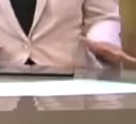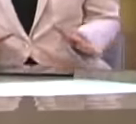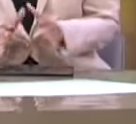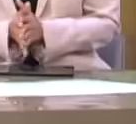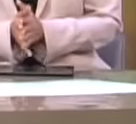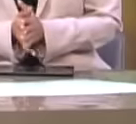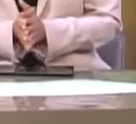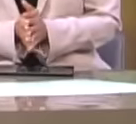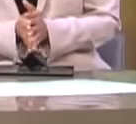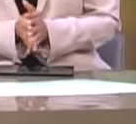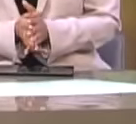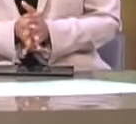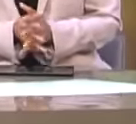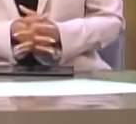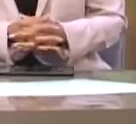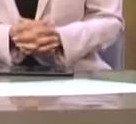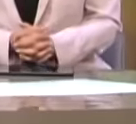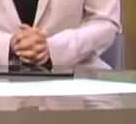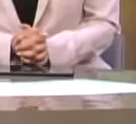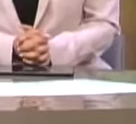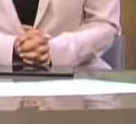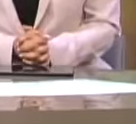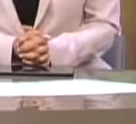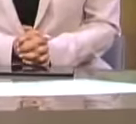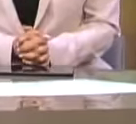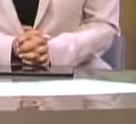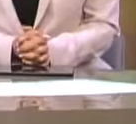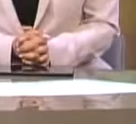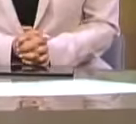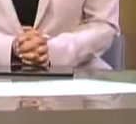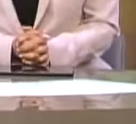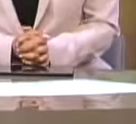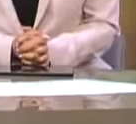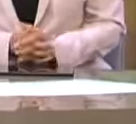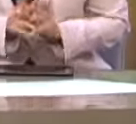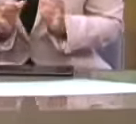electorales dispuestos para este referéndum consultivo del próximo 3 de diciembre.